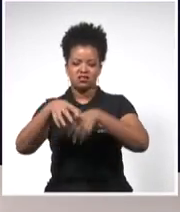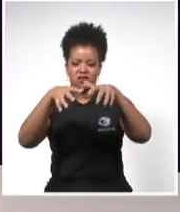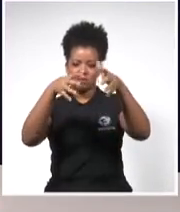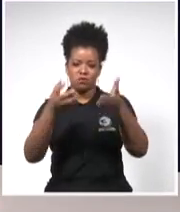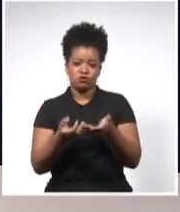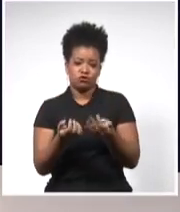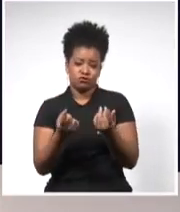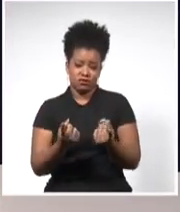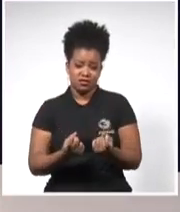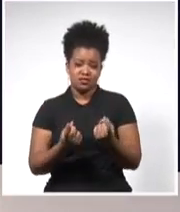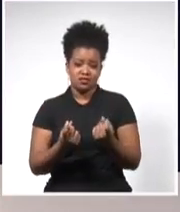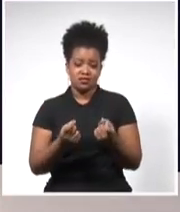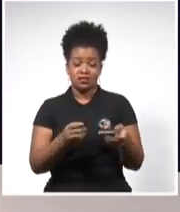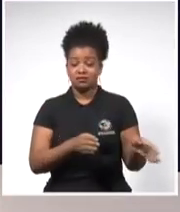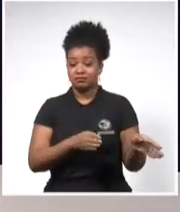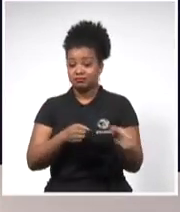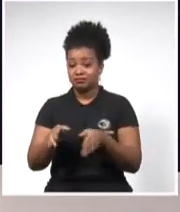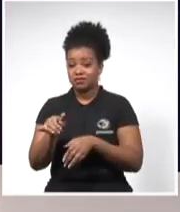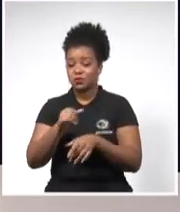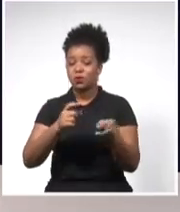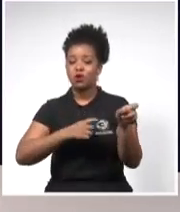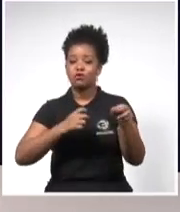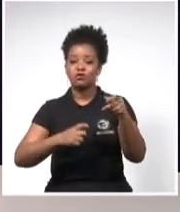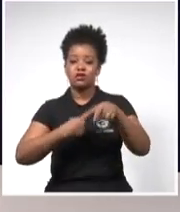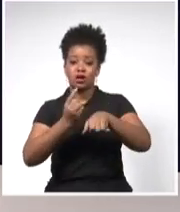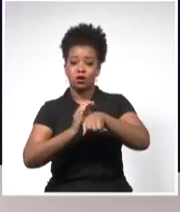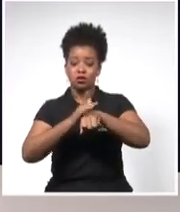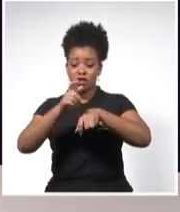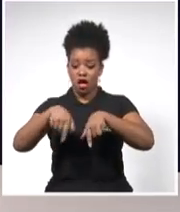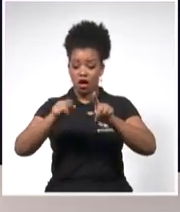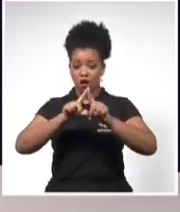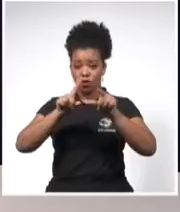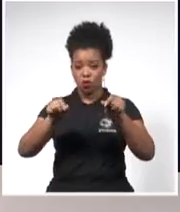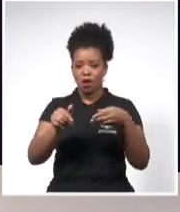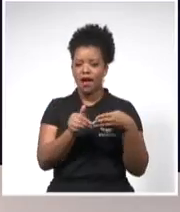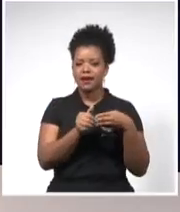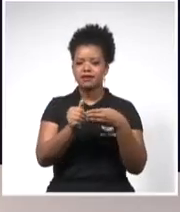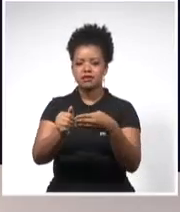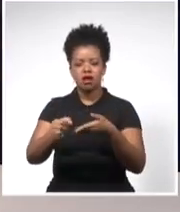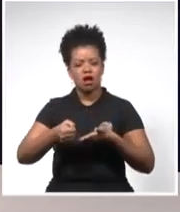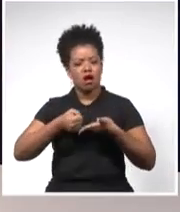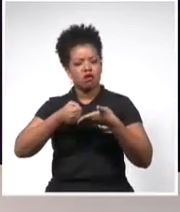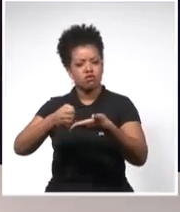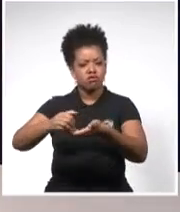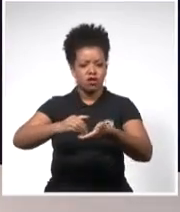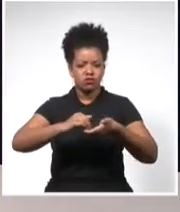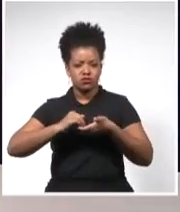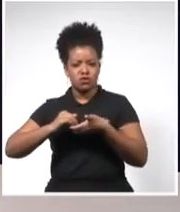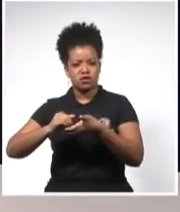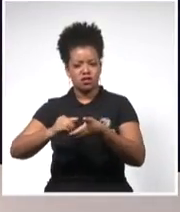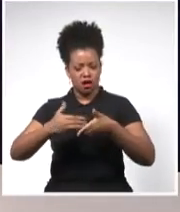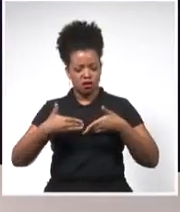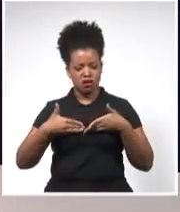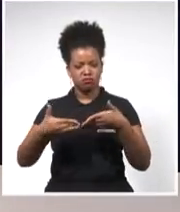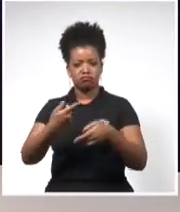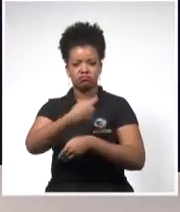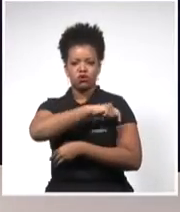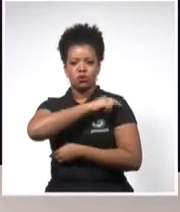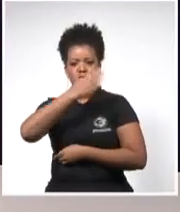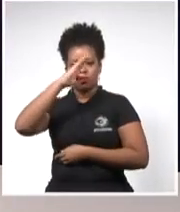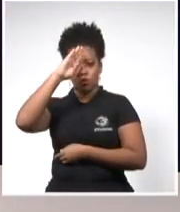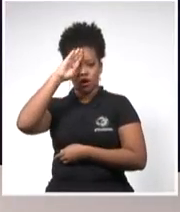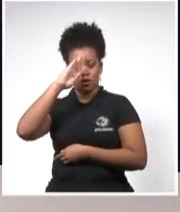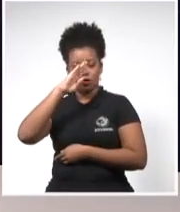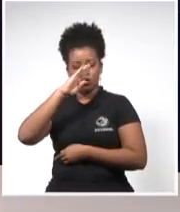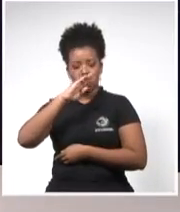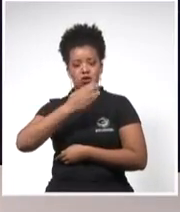necesitan. Además de enfrentar la pandemia en Cuba y guiado por la vocación solidaria y humanista de nuestro pueblo, el país ha reforzado